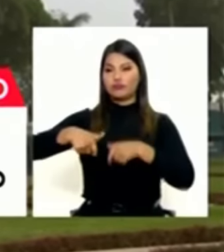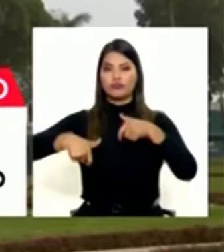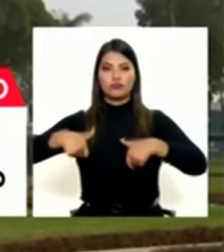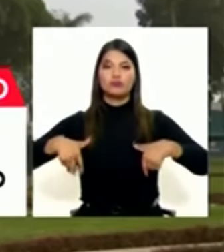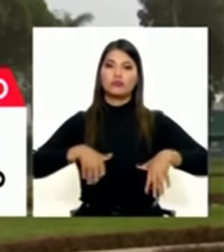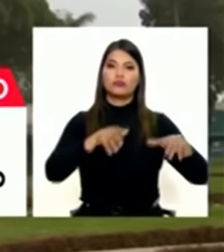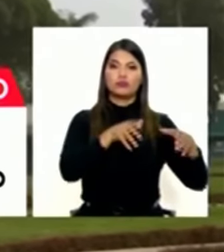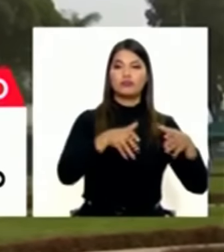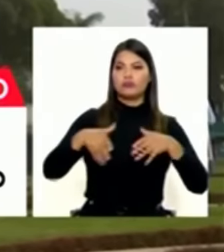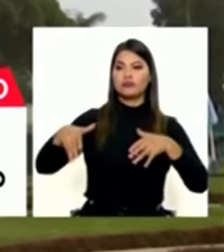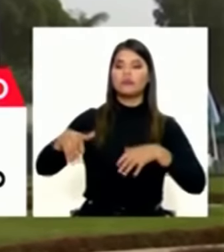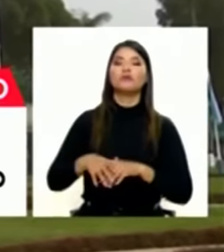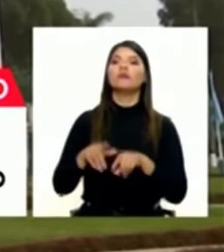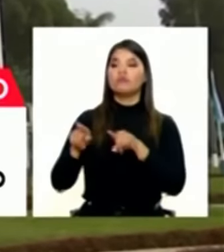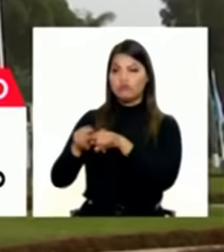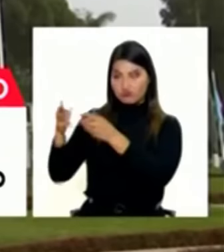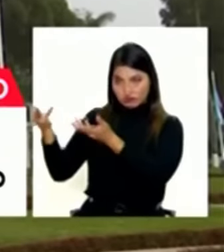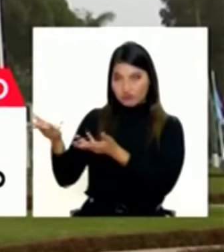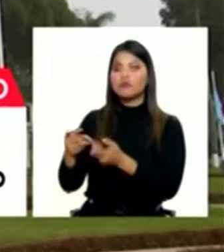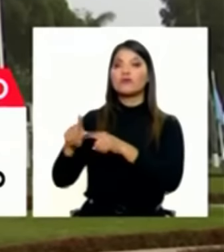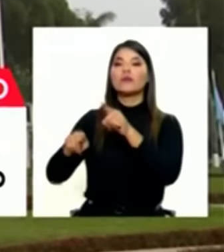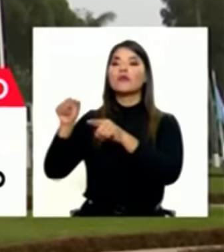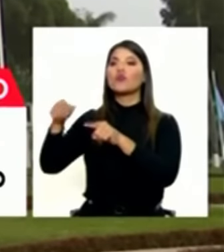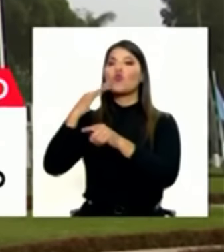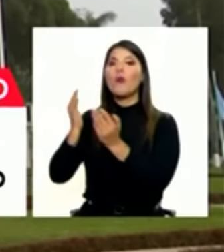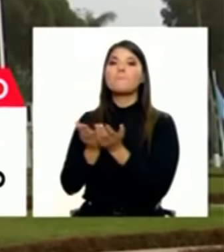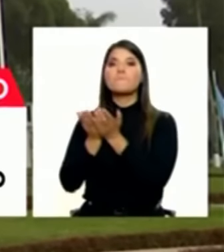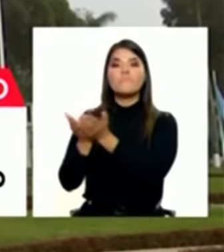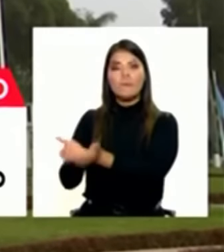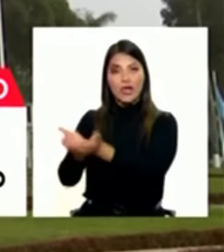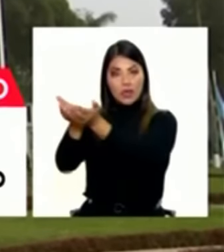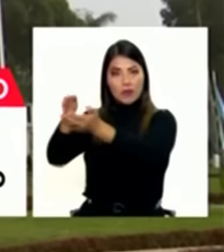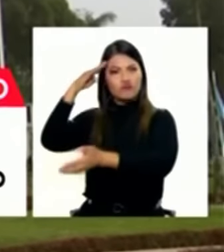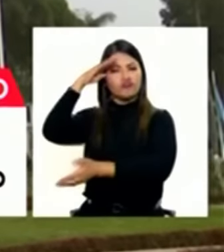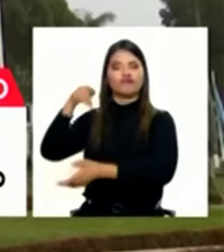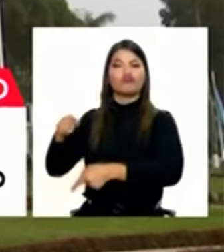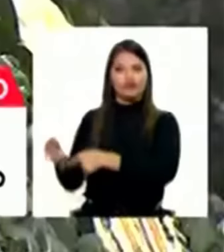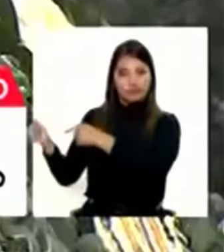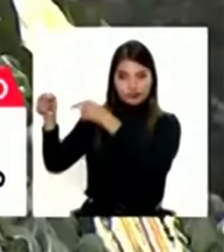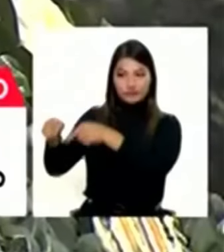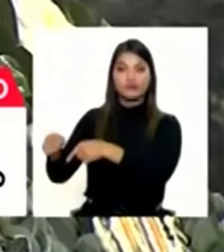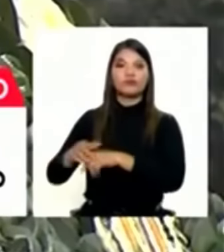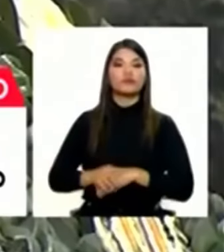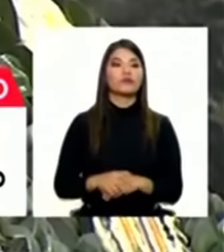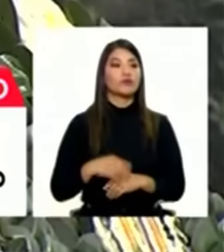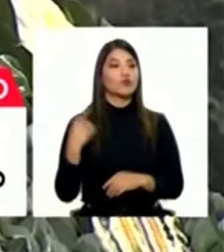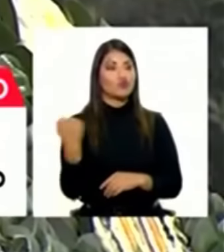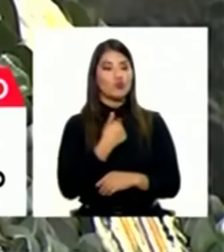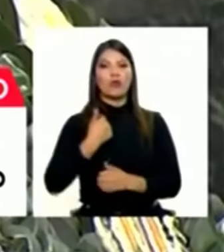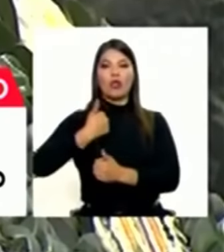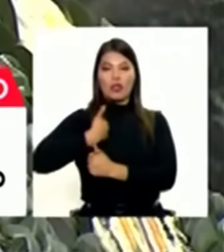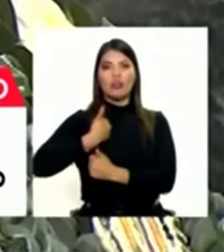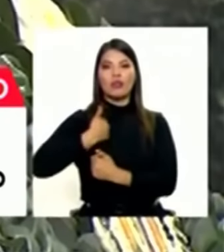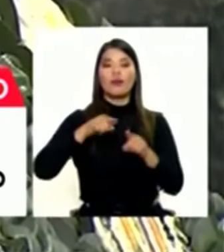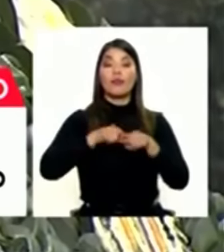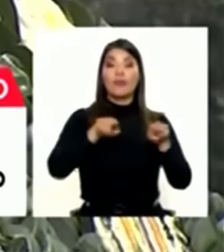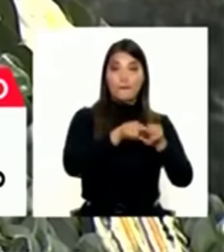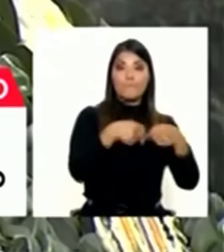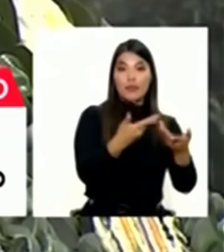Perú. También participan miembros de la Marina de Guerra, del Ejército Peruano y de la